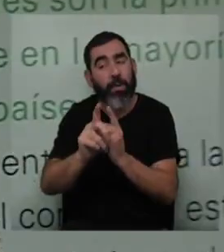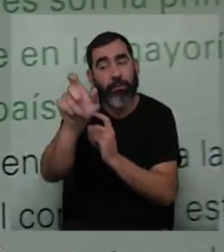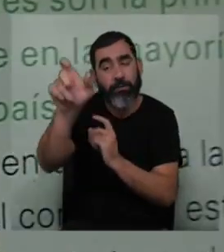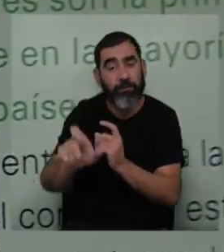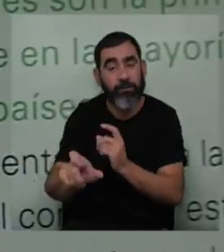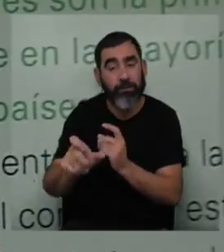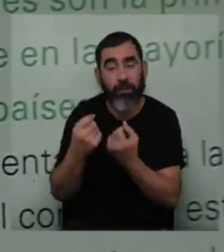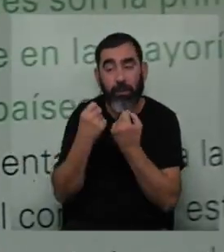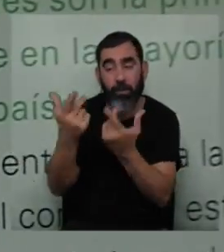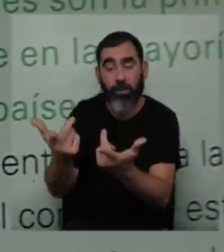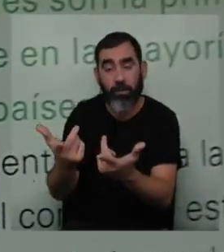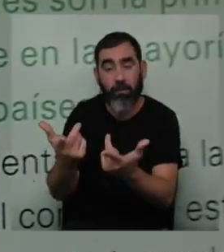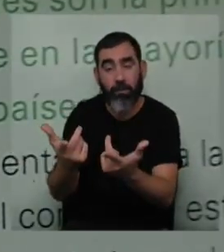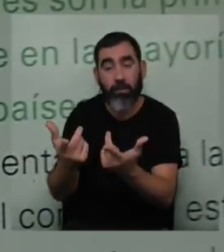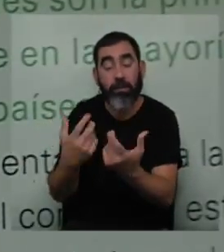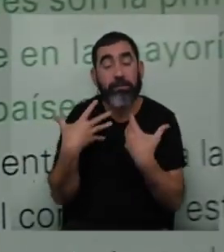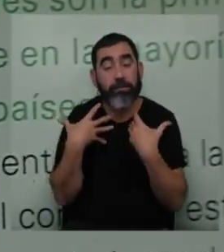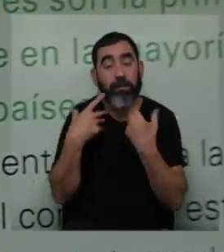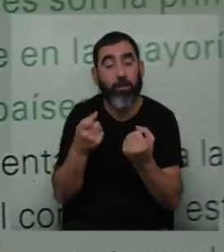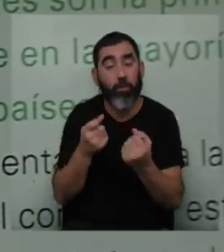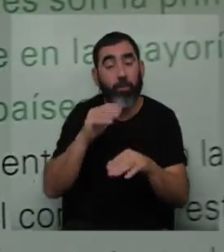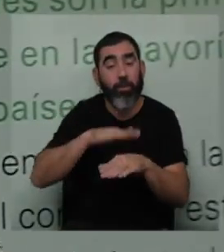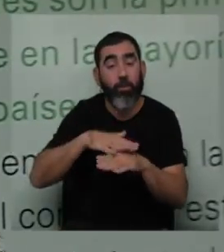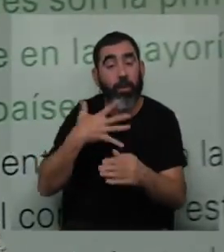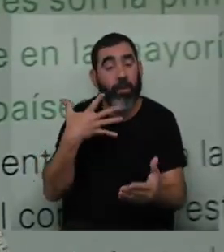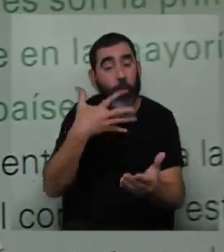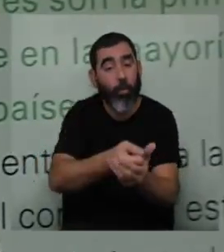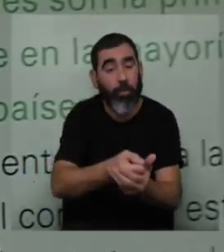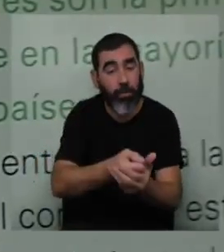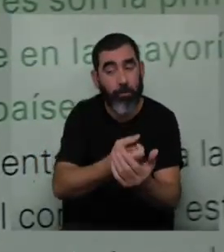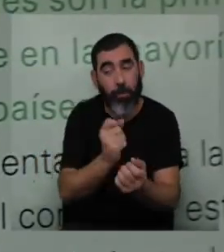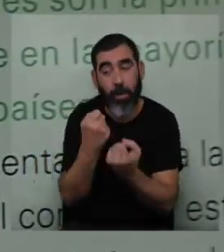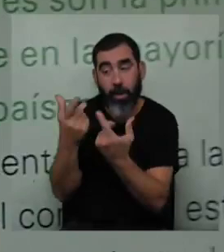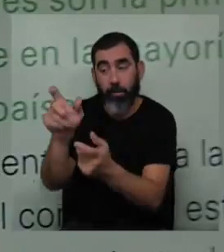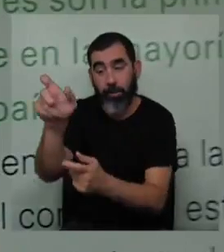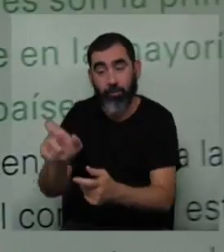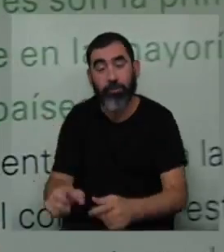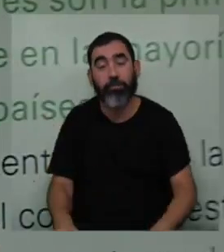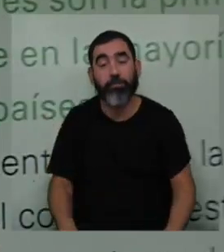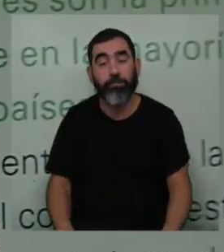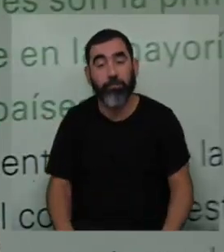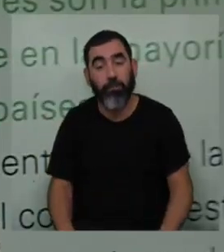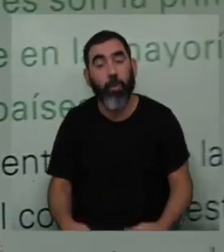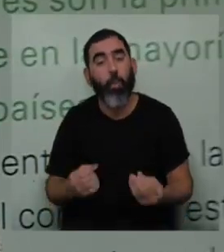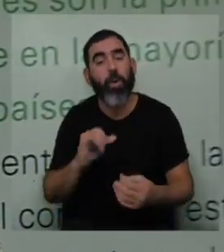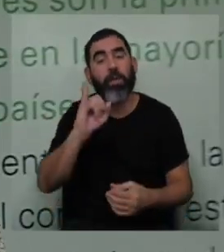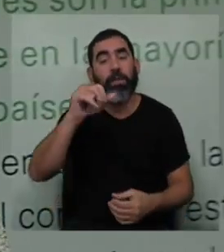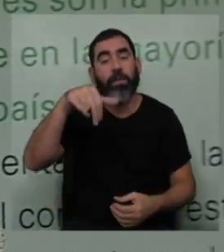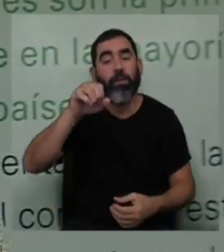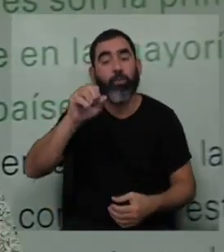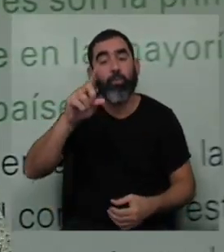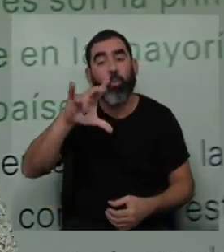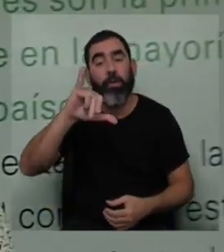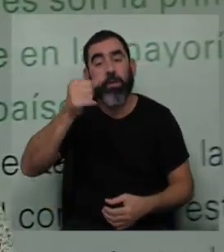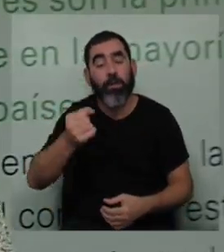va a hacer de este beneficio, y el prestador de salud es el que va a comprar las insulinas para las personas, digamos. En este caso, ¿qué tipo de insulinas abarca?